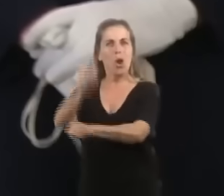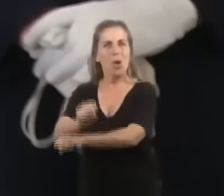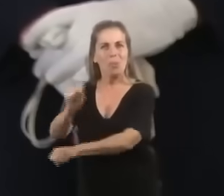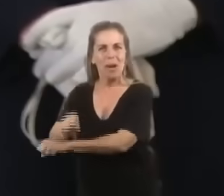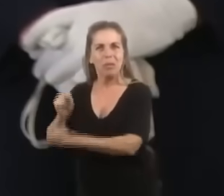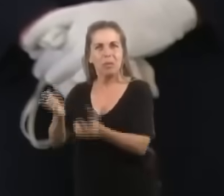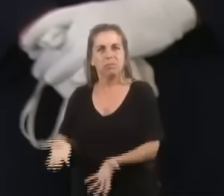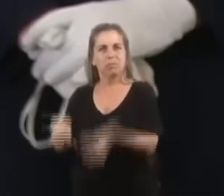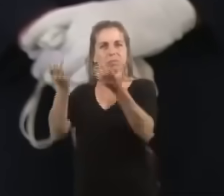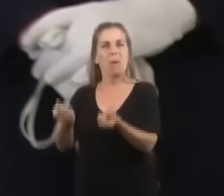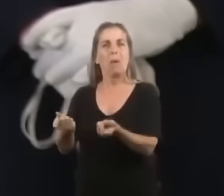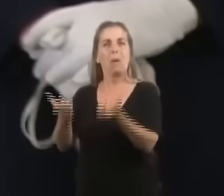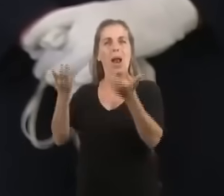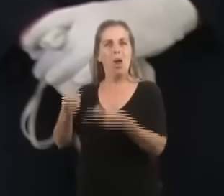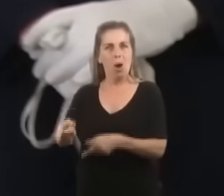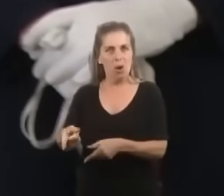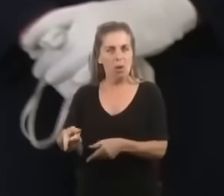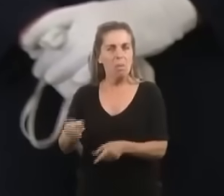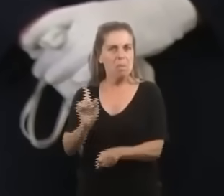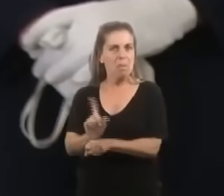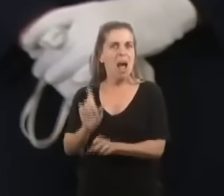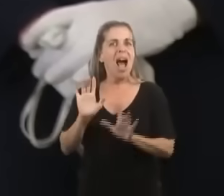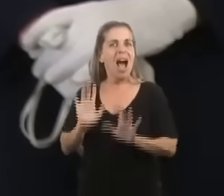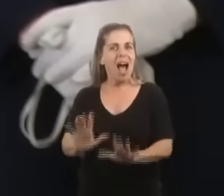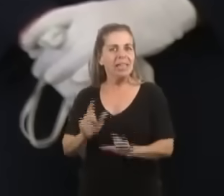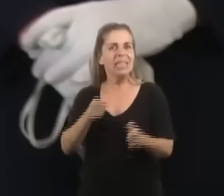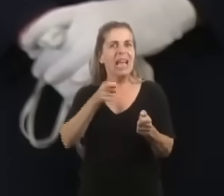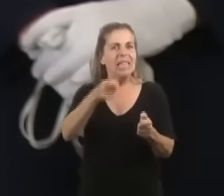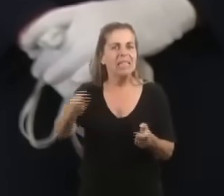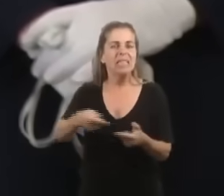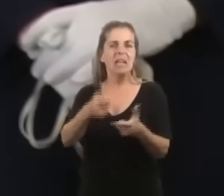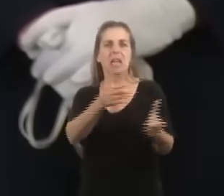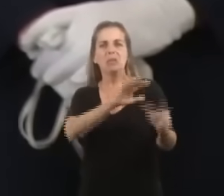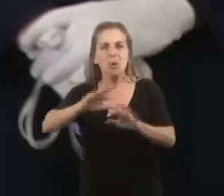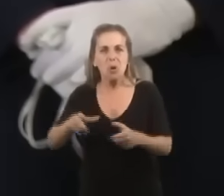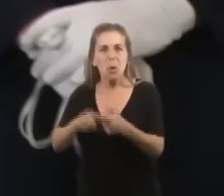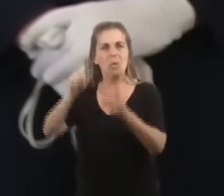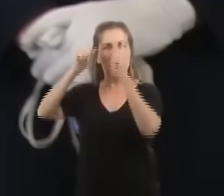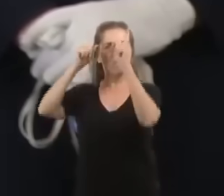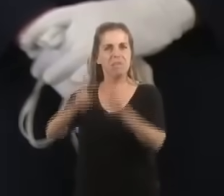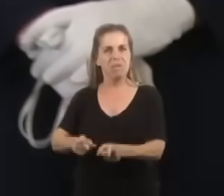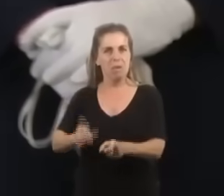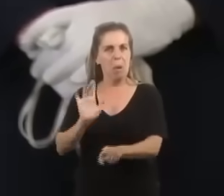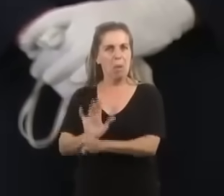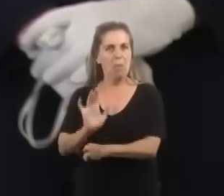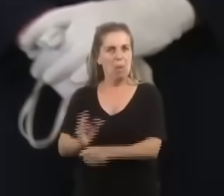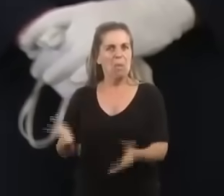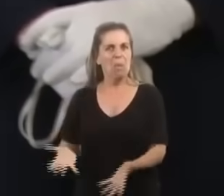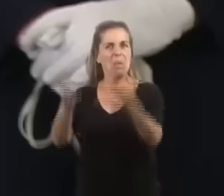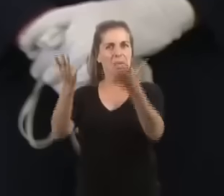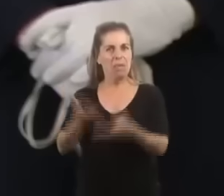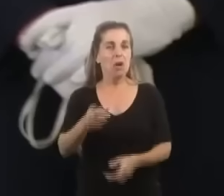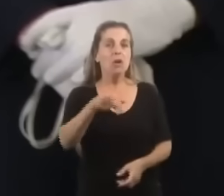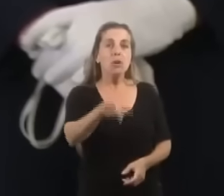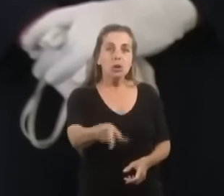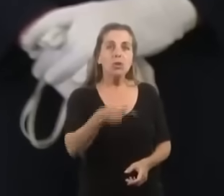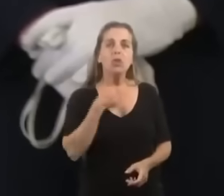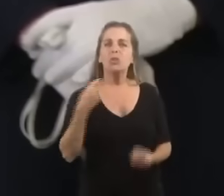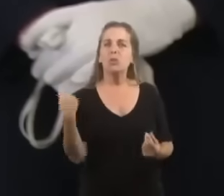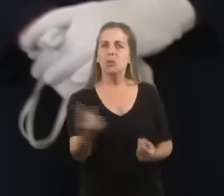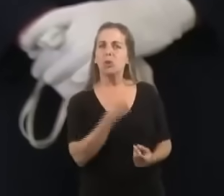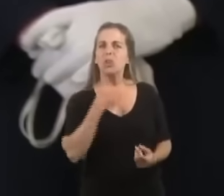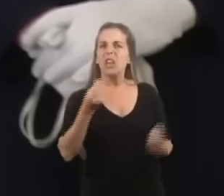garantizaban era la perpetuidad del crimen y el to nosotros venimos a girar el timón 180